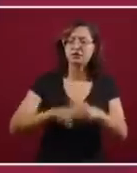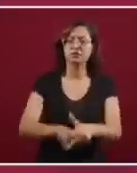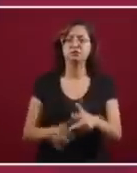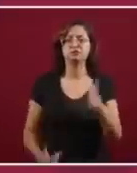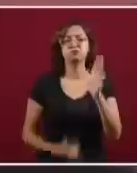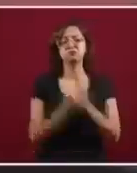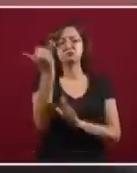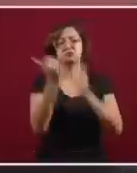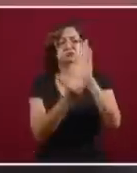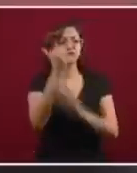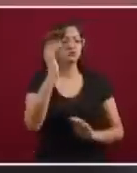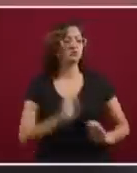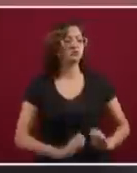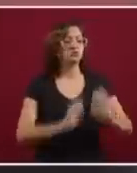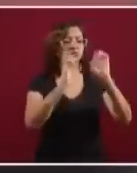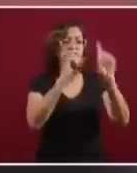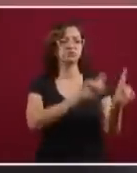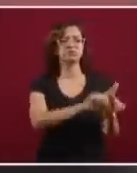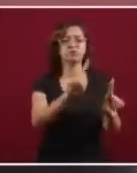atención